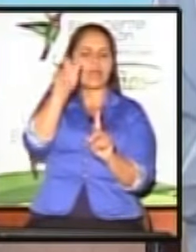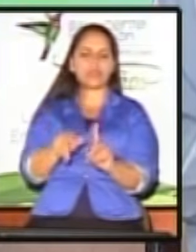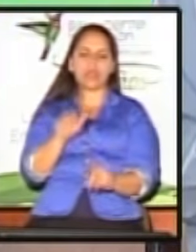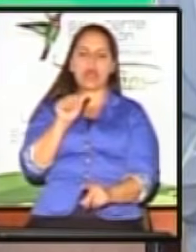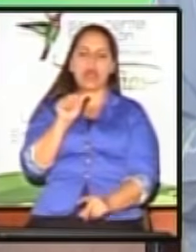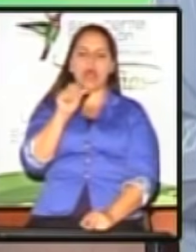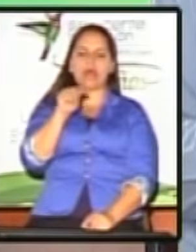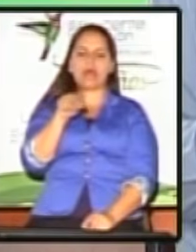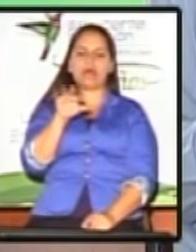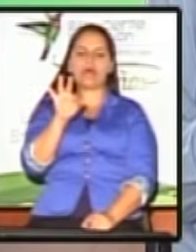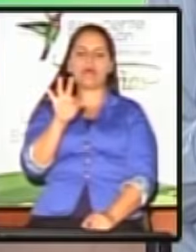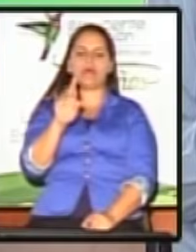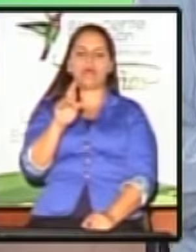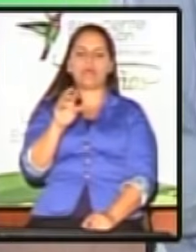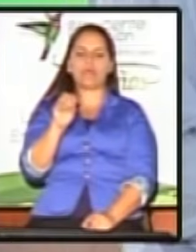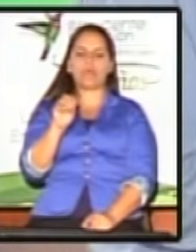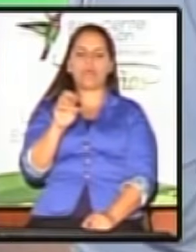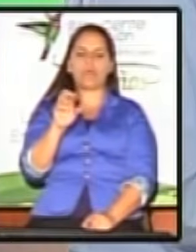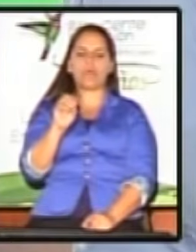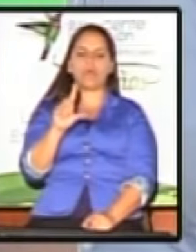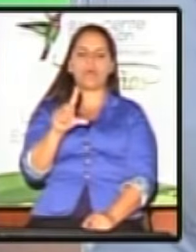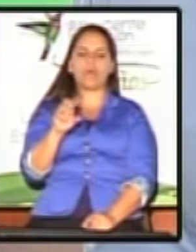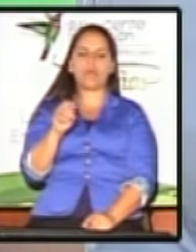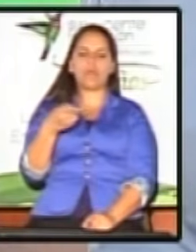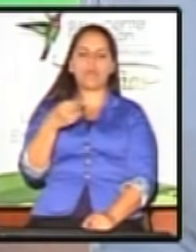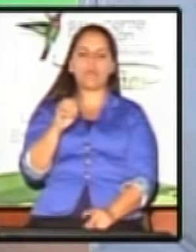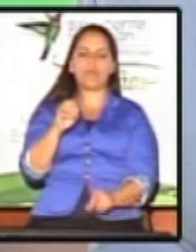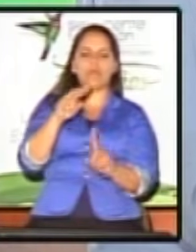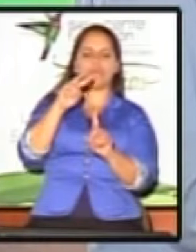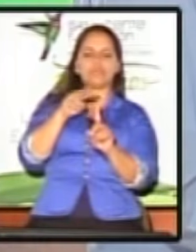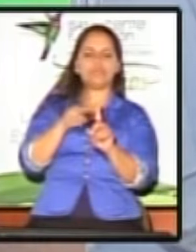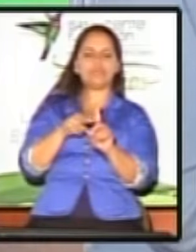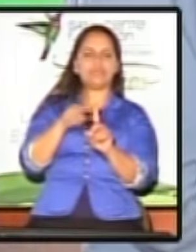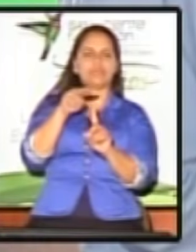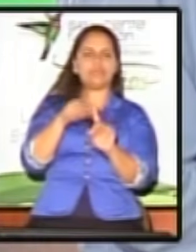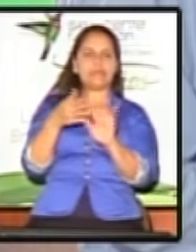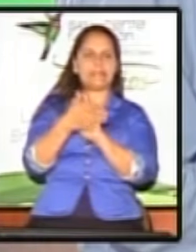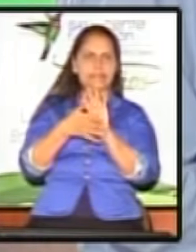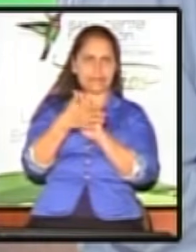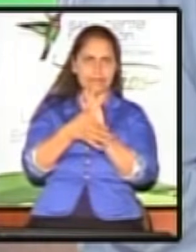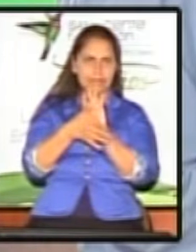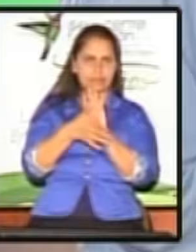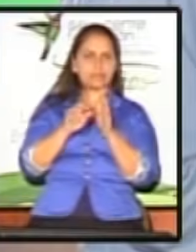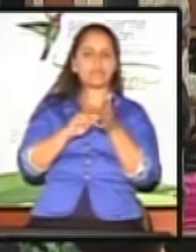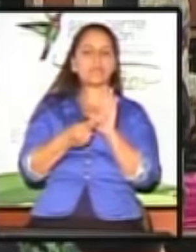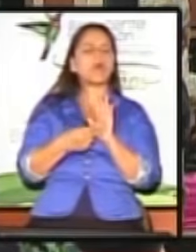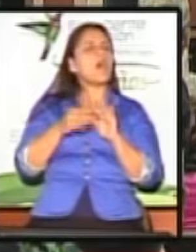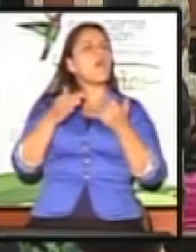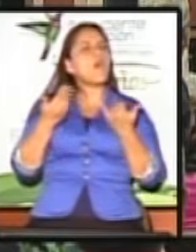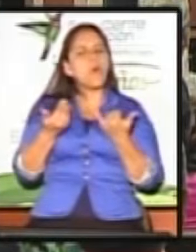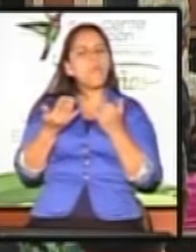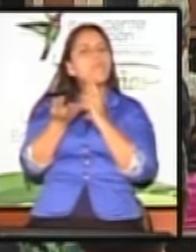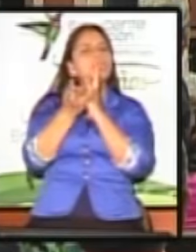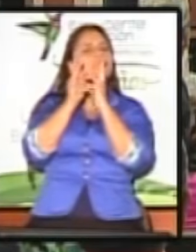las formas de diferenciar a un humano, o sea, a alguien que hace parte de la especie humana,